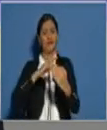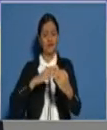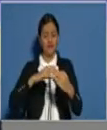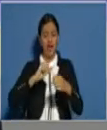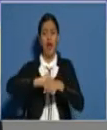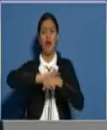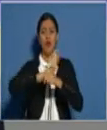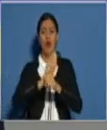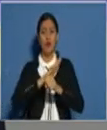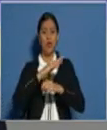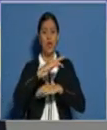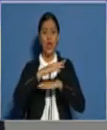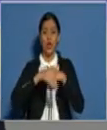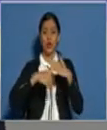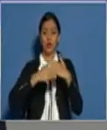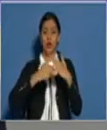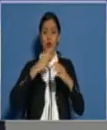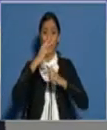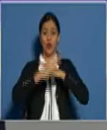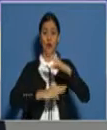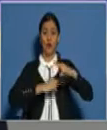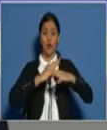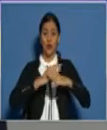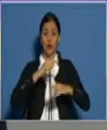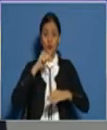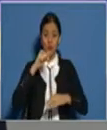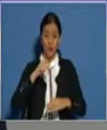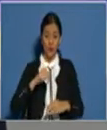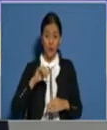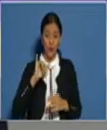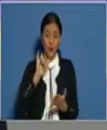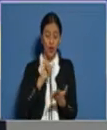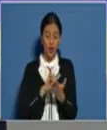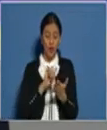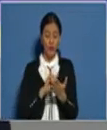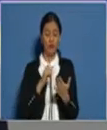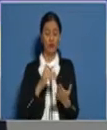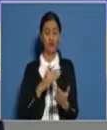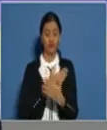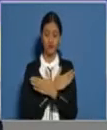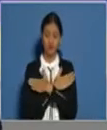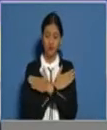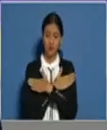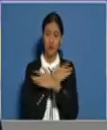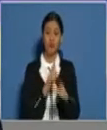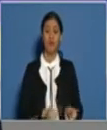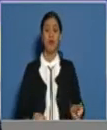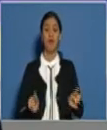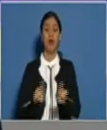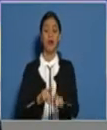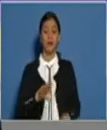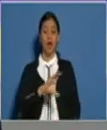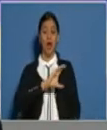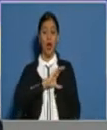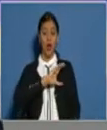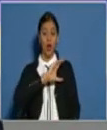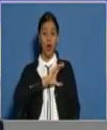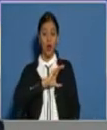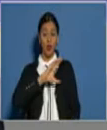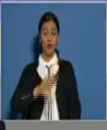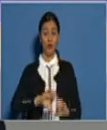nivel internacional, y por eso debemos realizarle este homenaje también a esos policías, a esos miembros de la fuerza